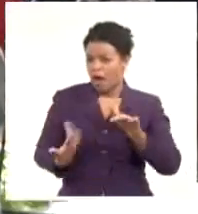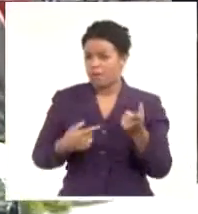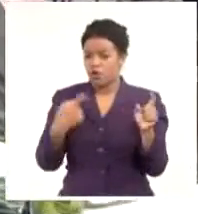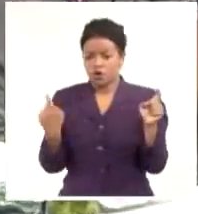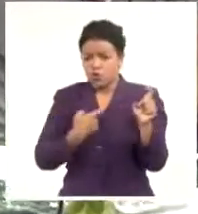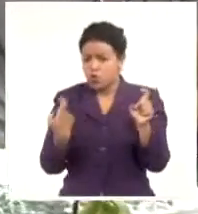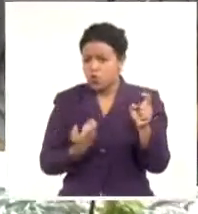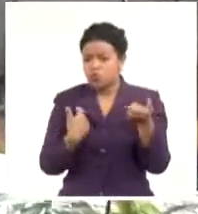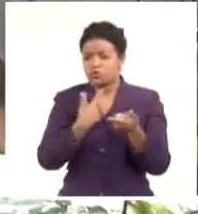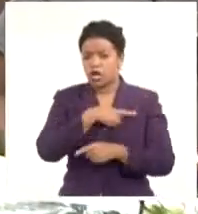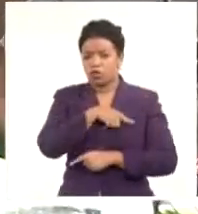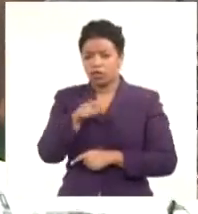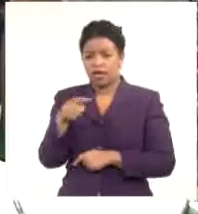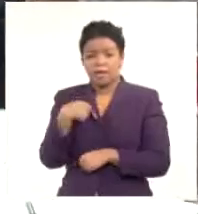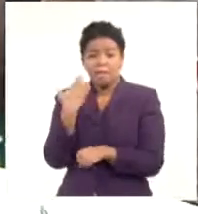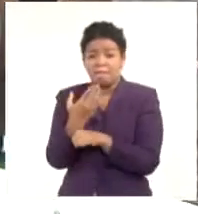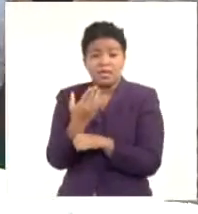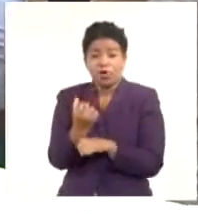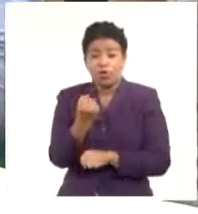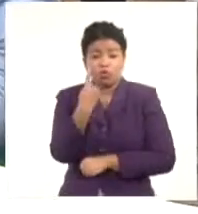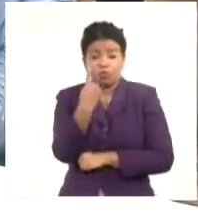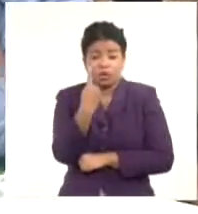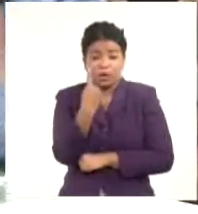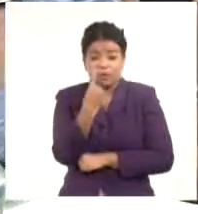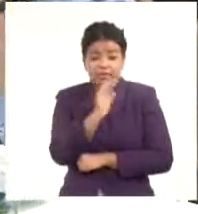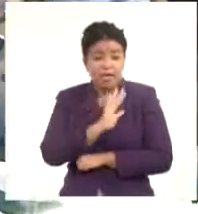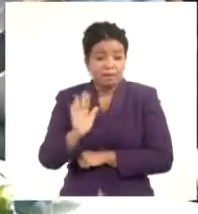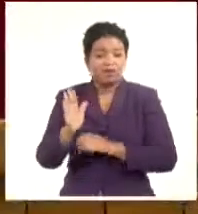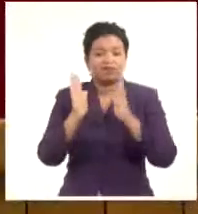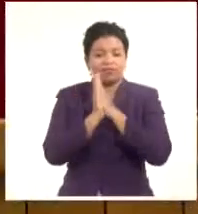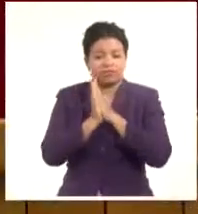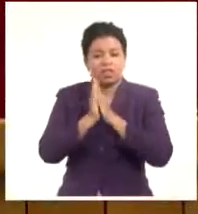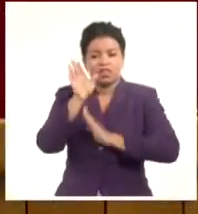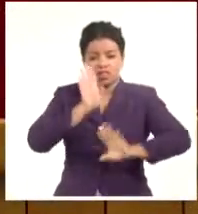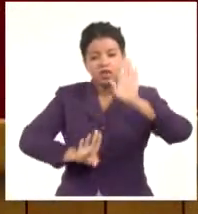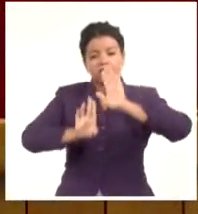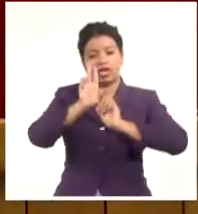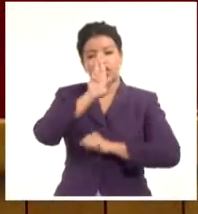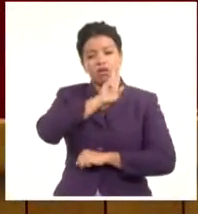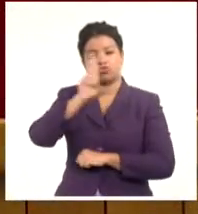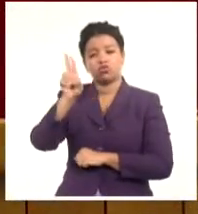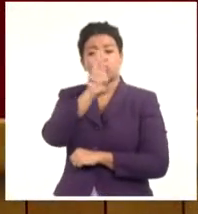esquemas. Solo les pido una cosa: defiendan la revolución,